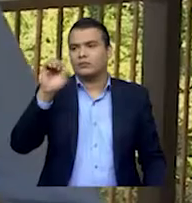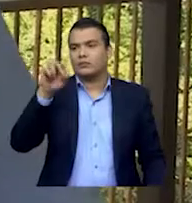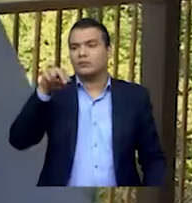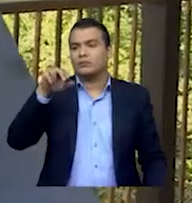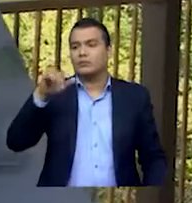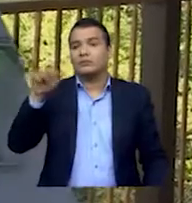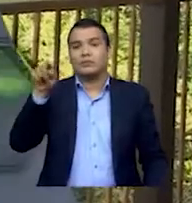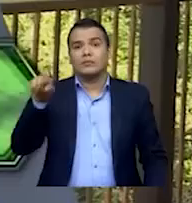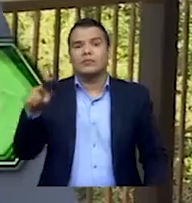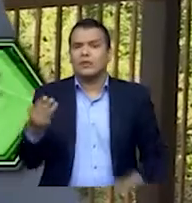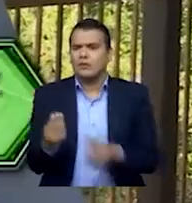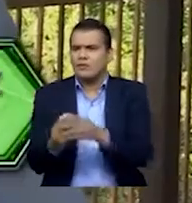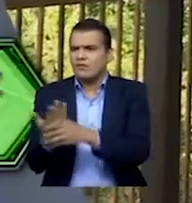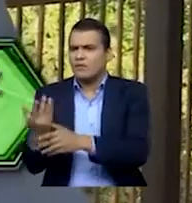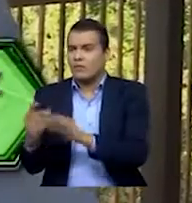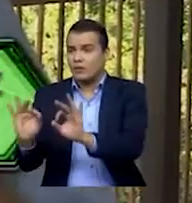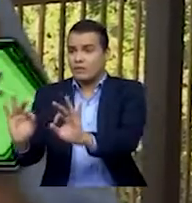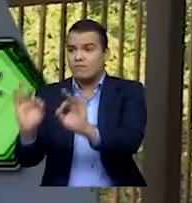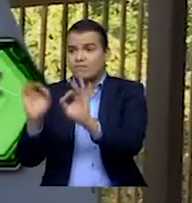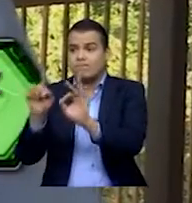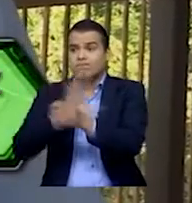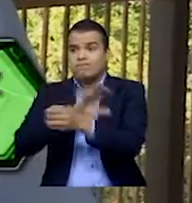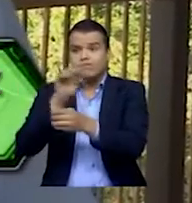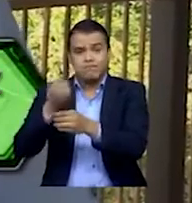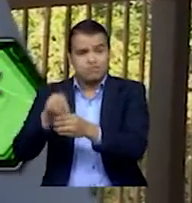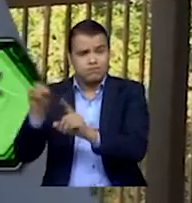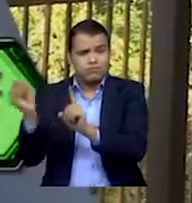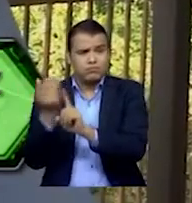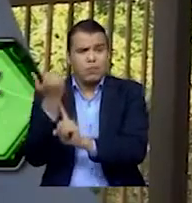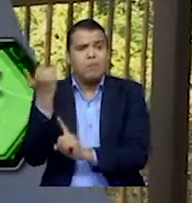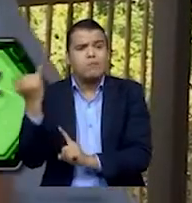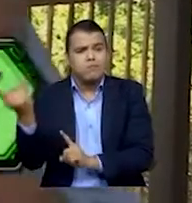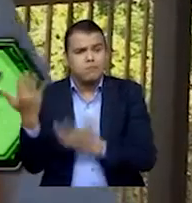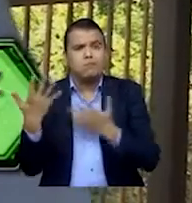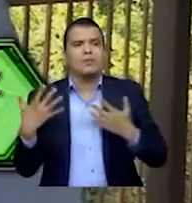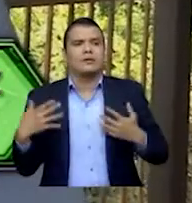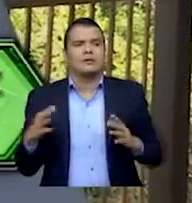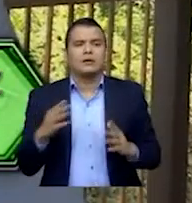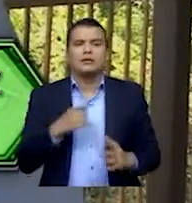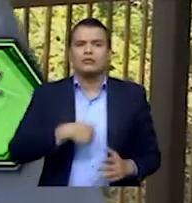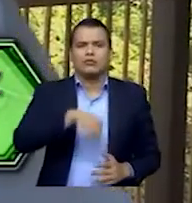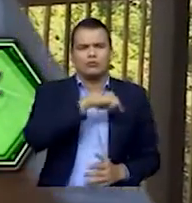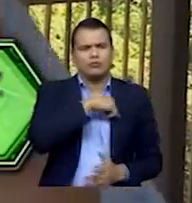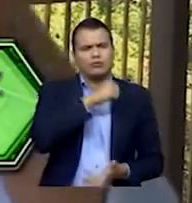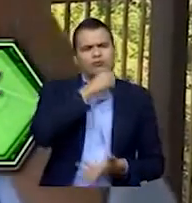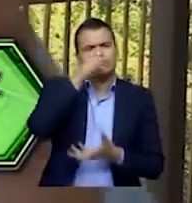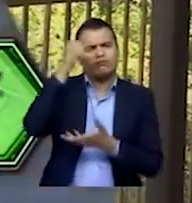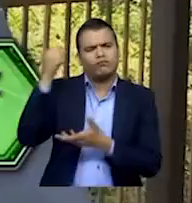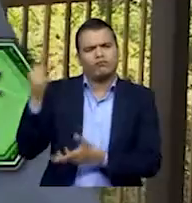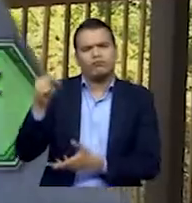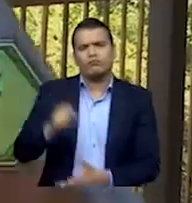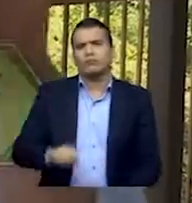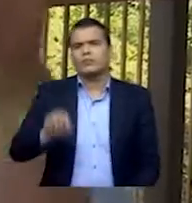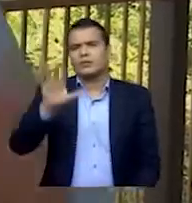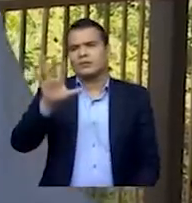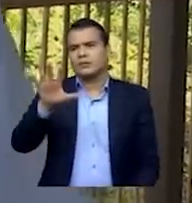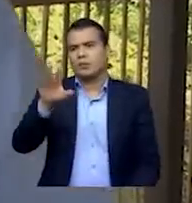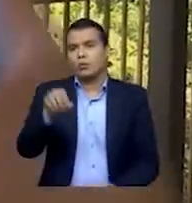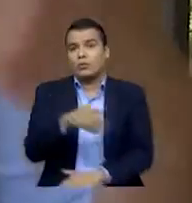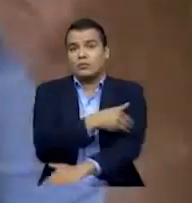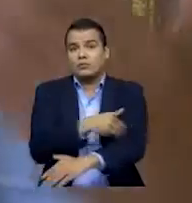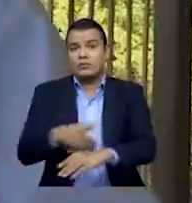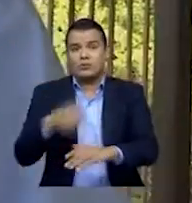hicimos una inversión de 750 millones que aportó la corporación al municipio debidamente sustentados diariamente